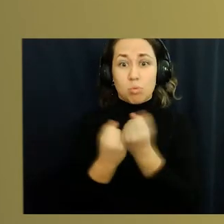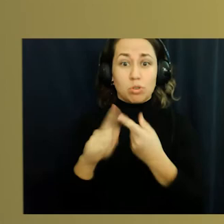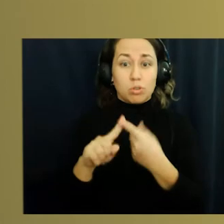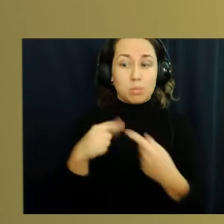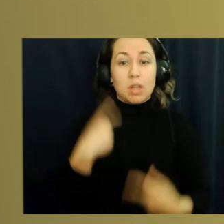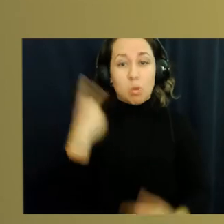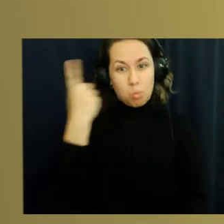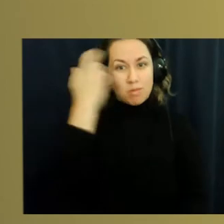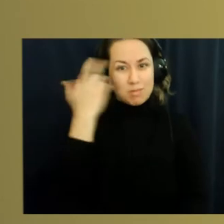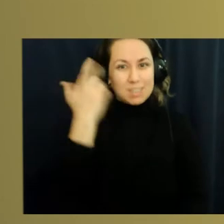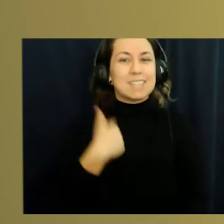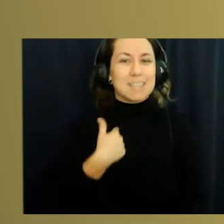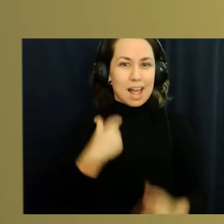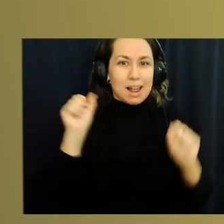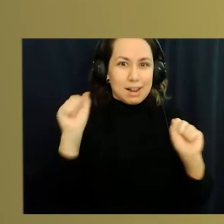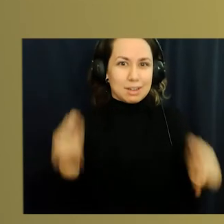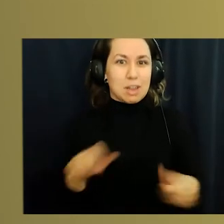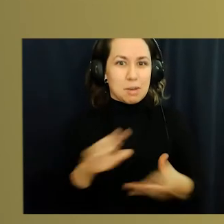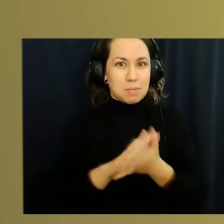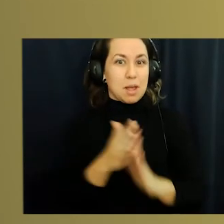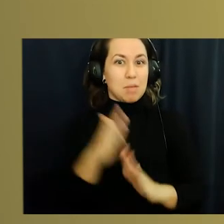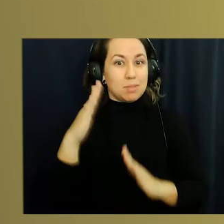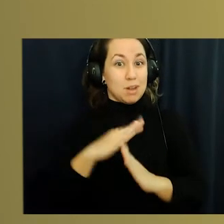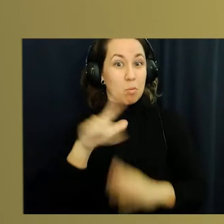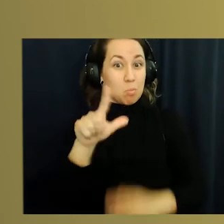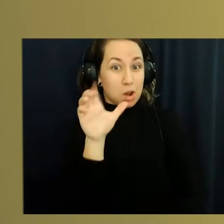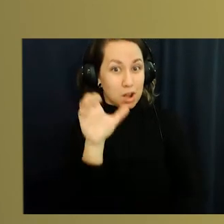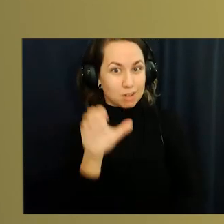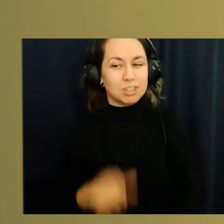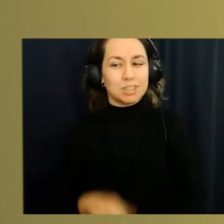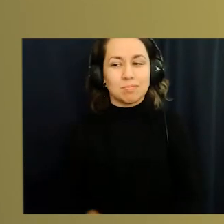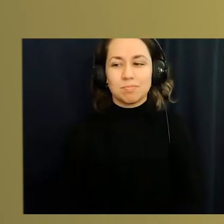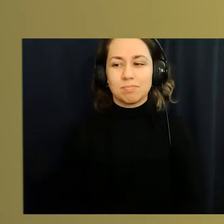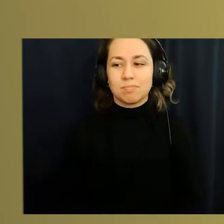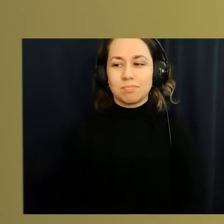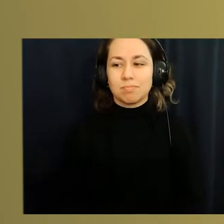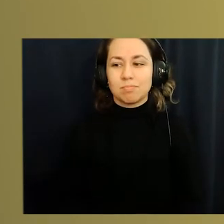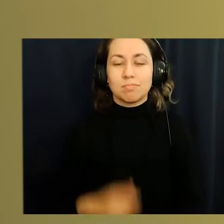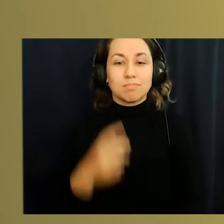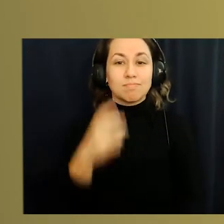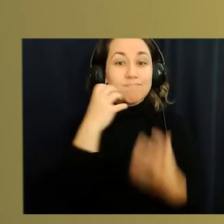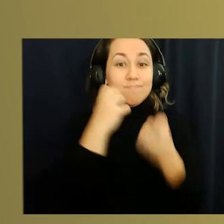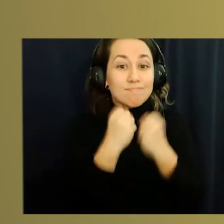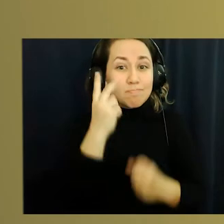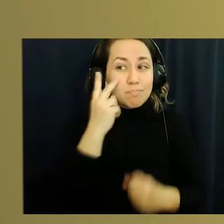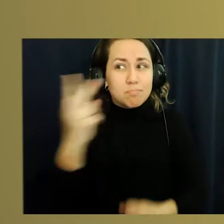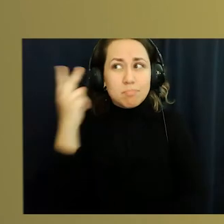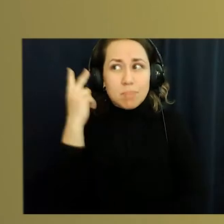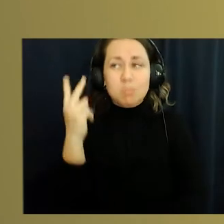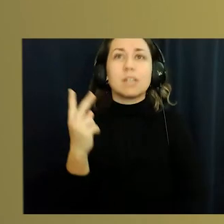amiga, Lorena. Me ha apoyado mucho y es una razón por la cual pude estar en los 100 mejores.